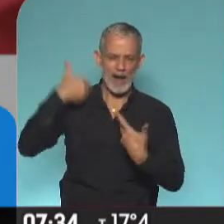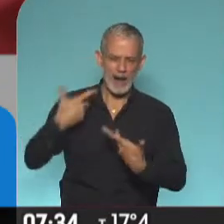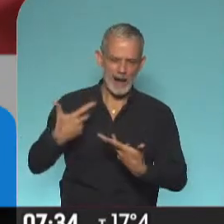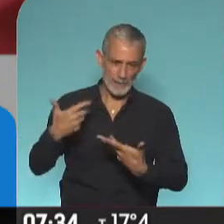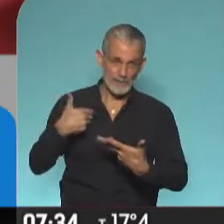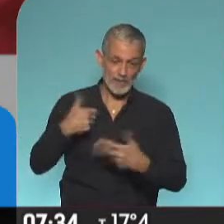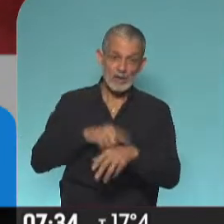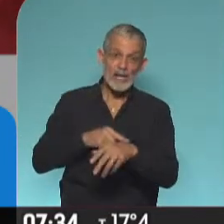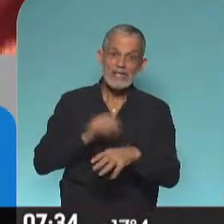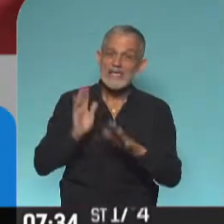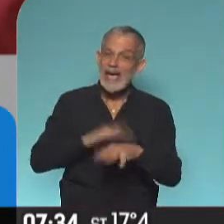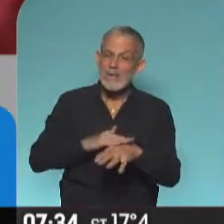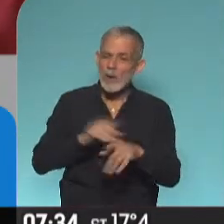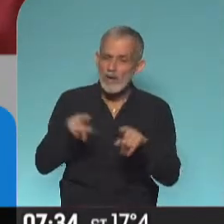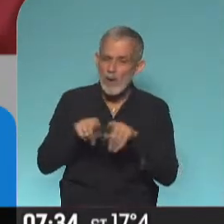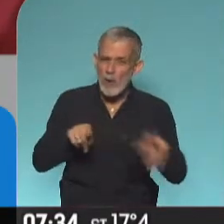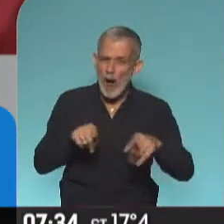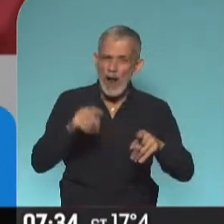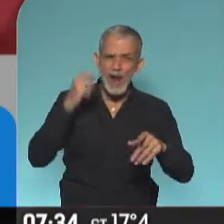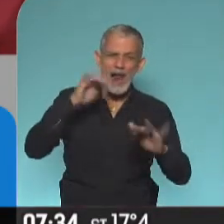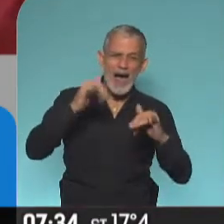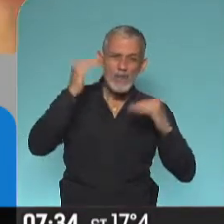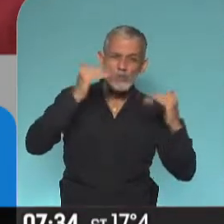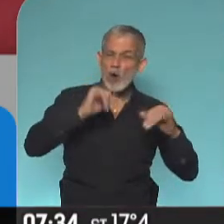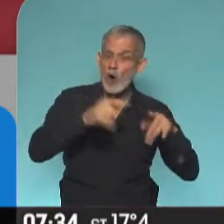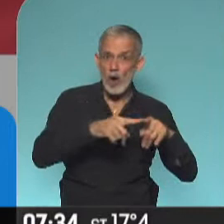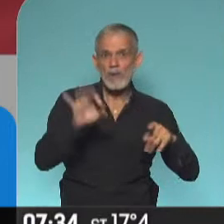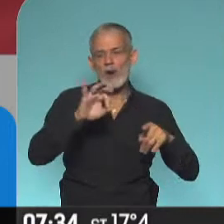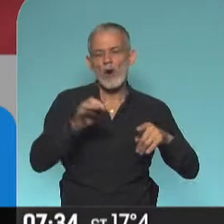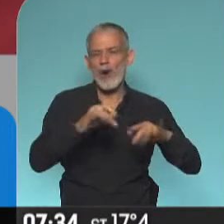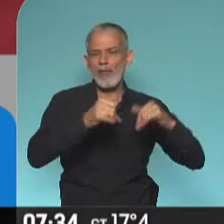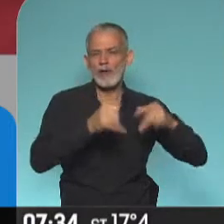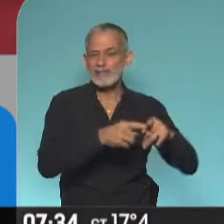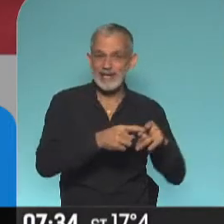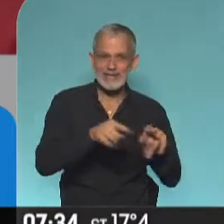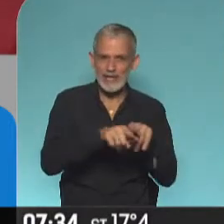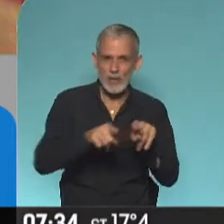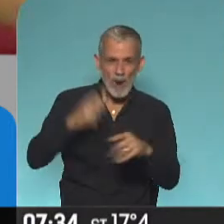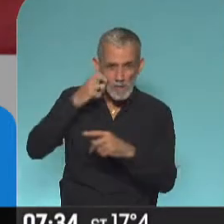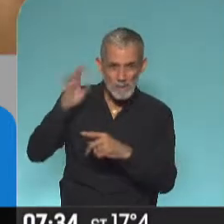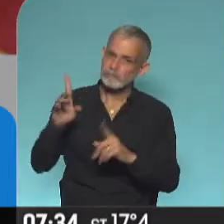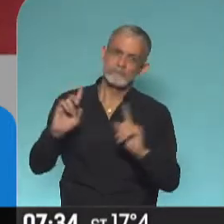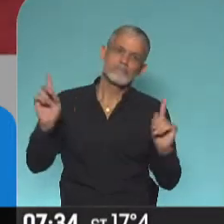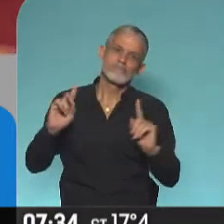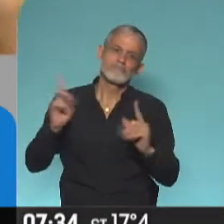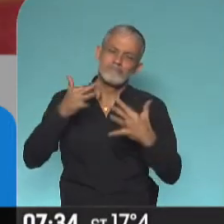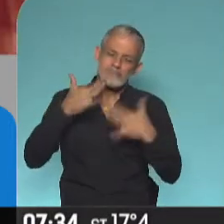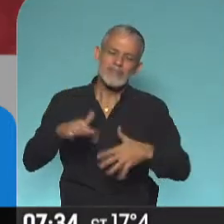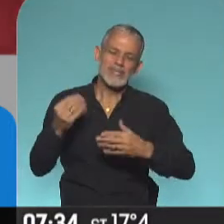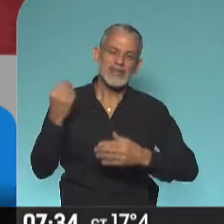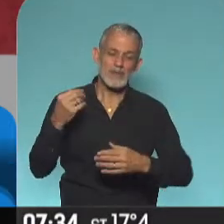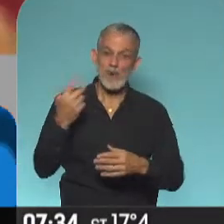en los adultos mayores no son los tiempos de un adulto joven o de un adolescente. Hay que entender